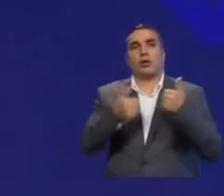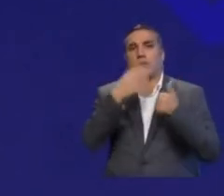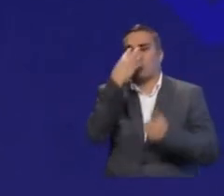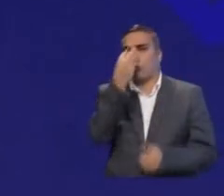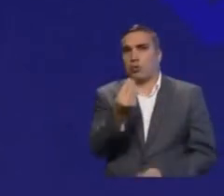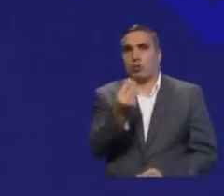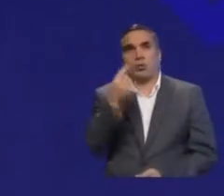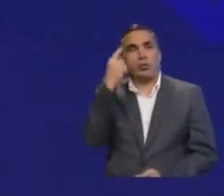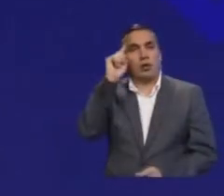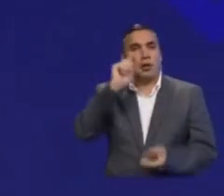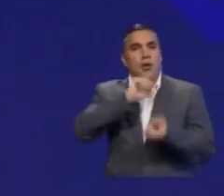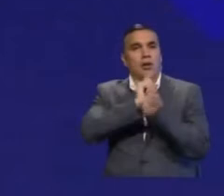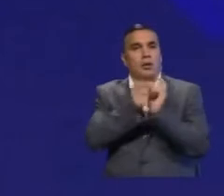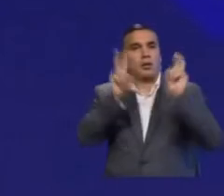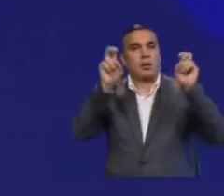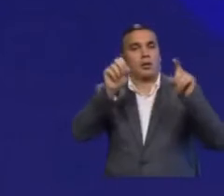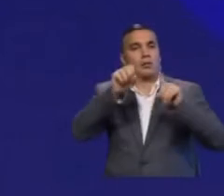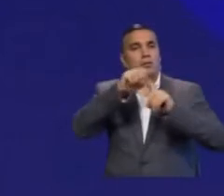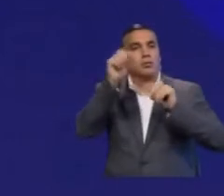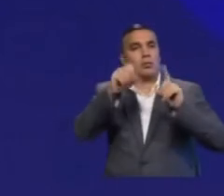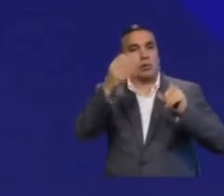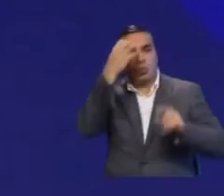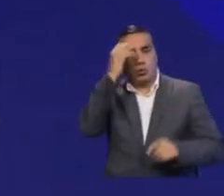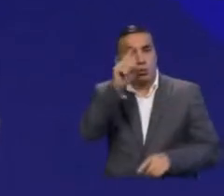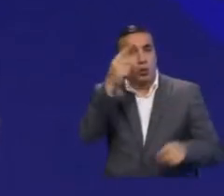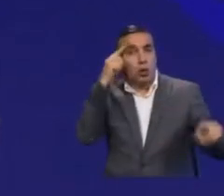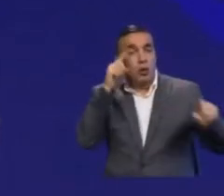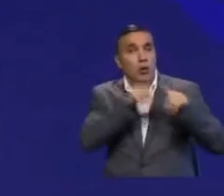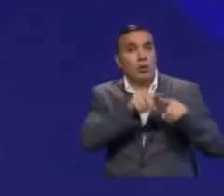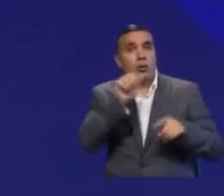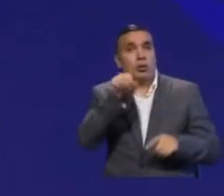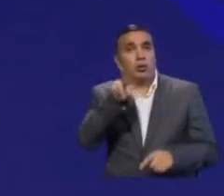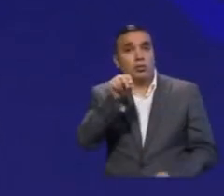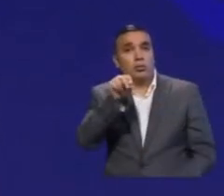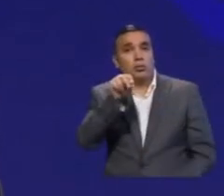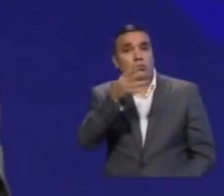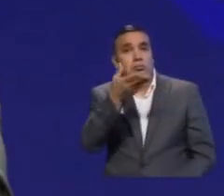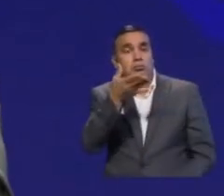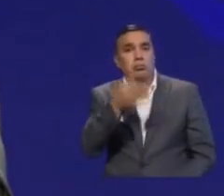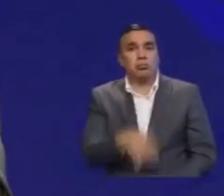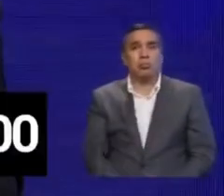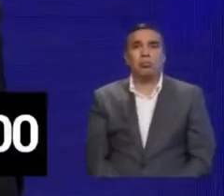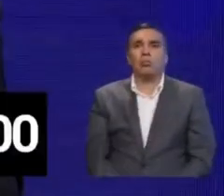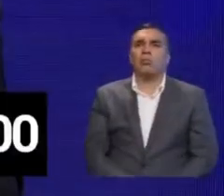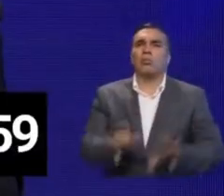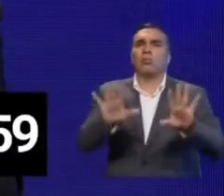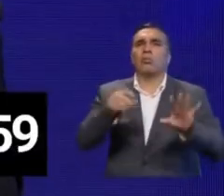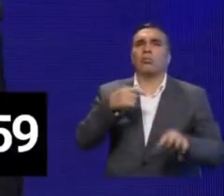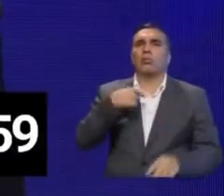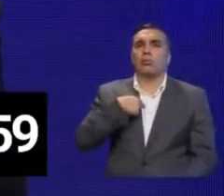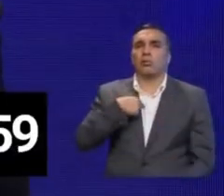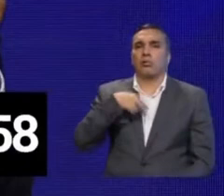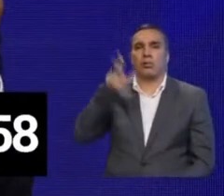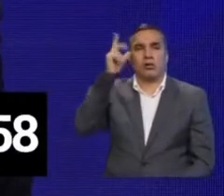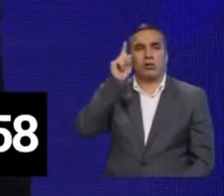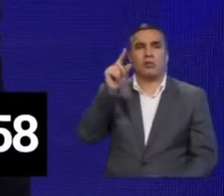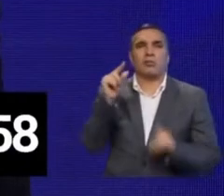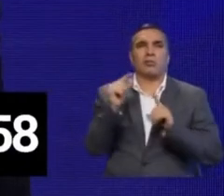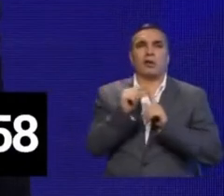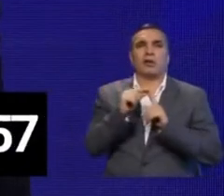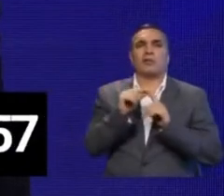Gutiérrez para cambiar el sistema educativo. ¿Usted está de acuerdo con estas palabras? Bueno, yo creo que son